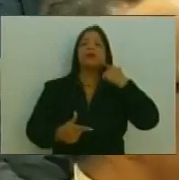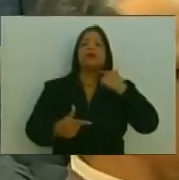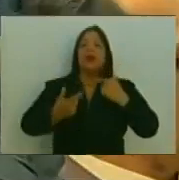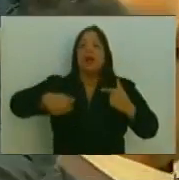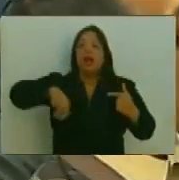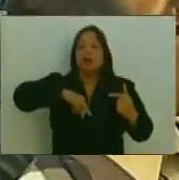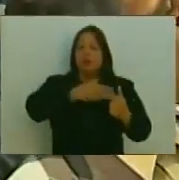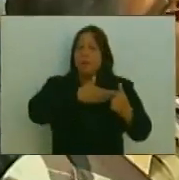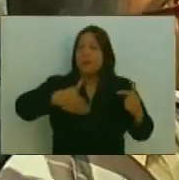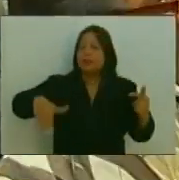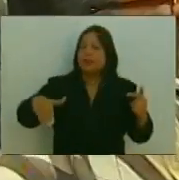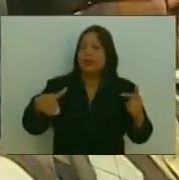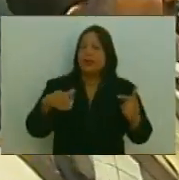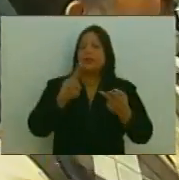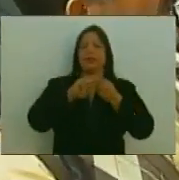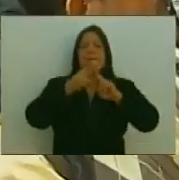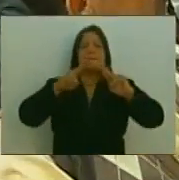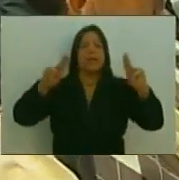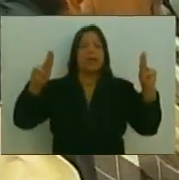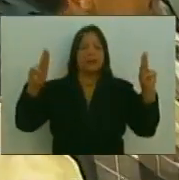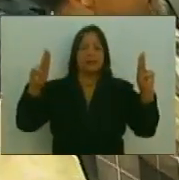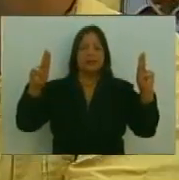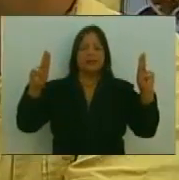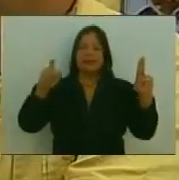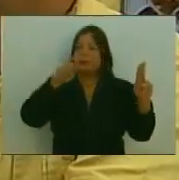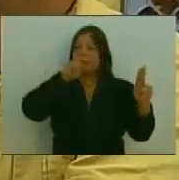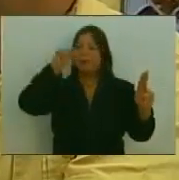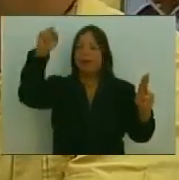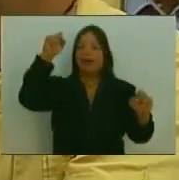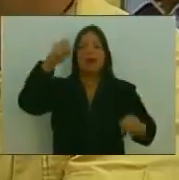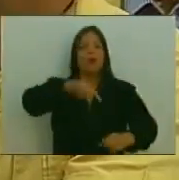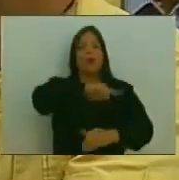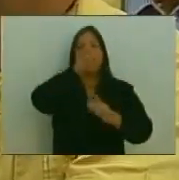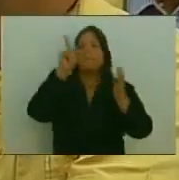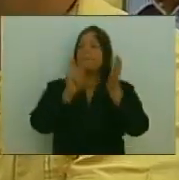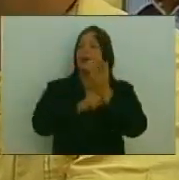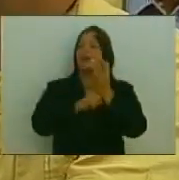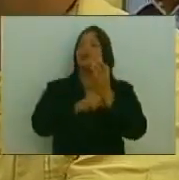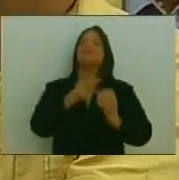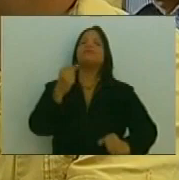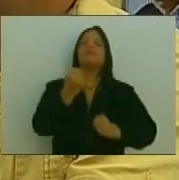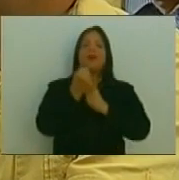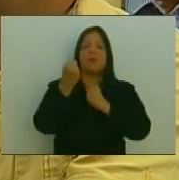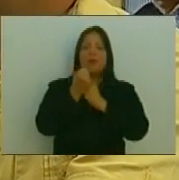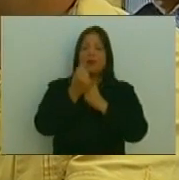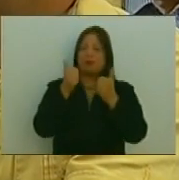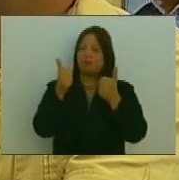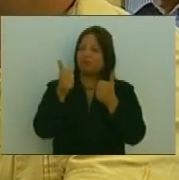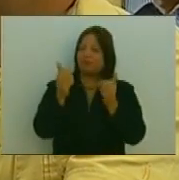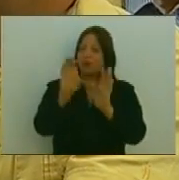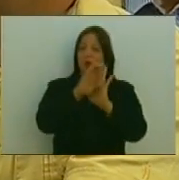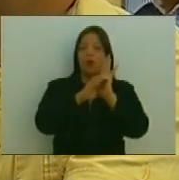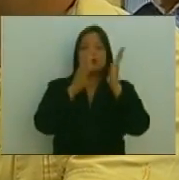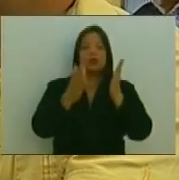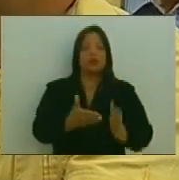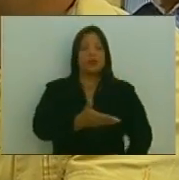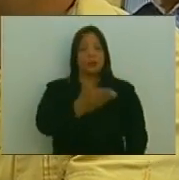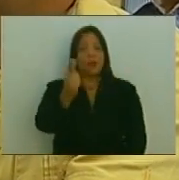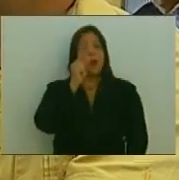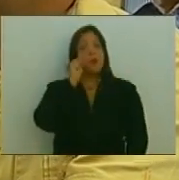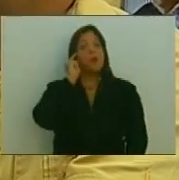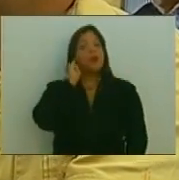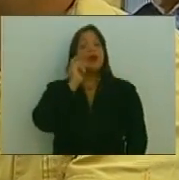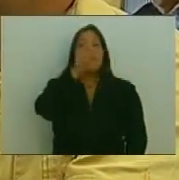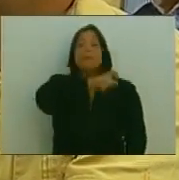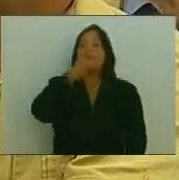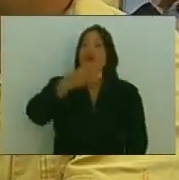nuestro presidente de La Paz, por apoyarnos plenamente. Colegas constituyentes, las